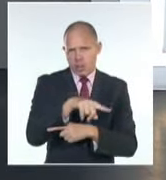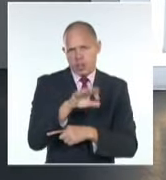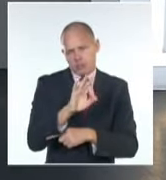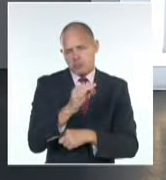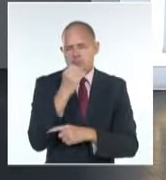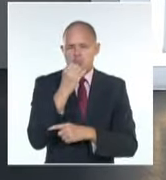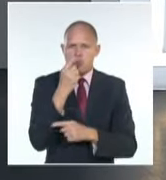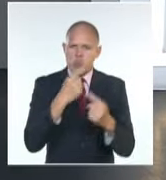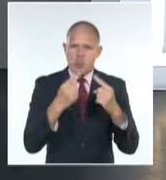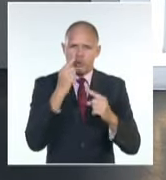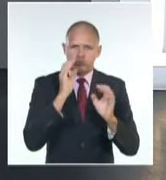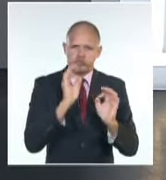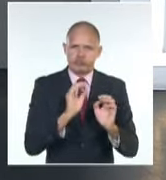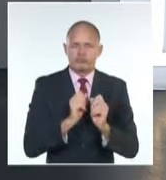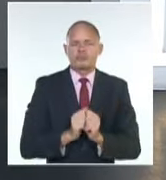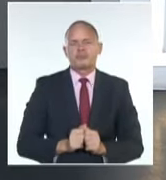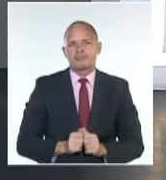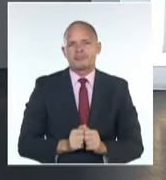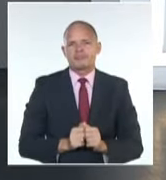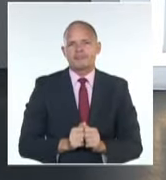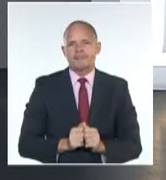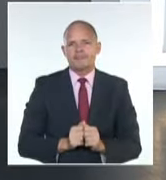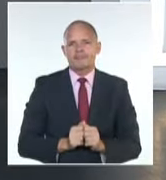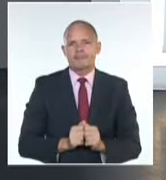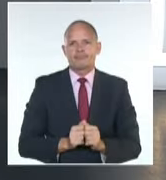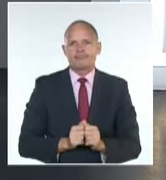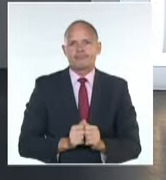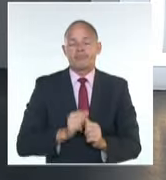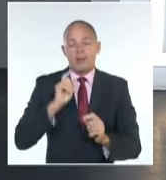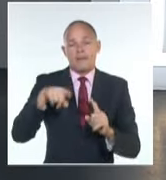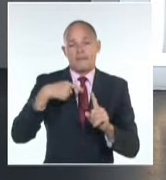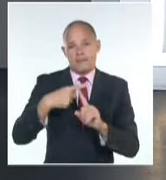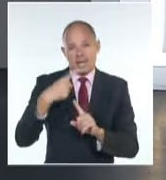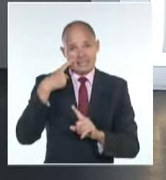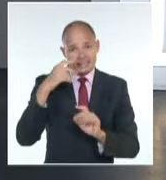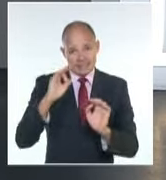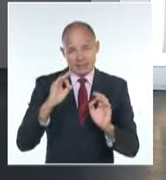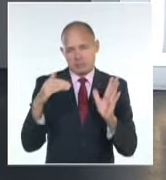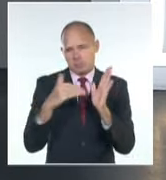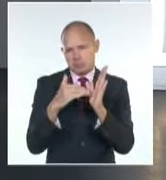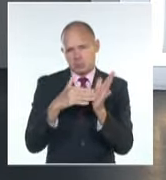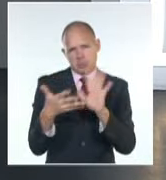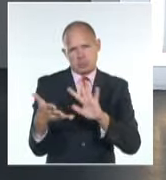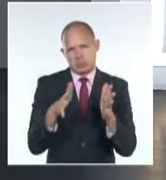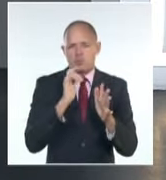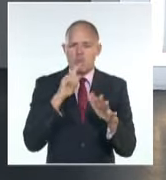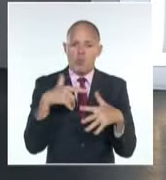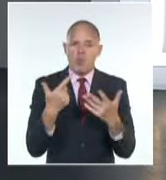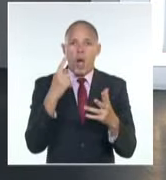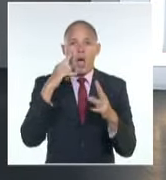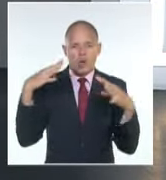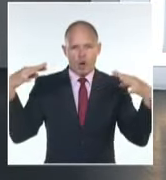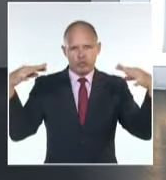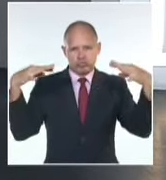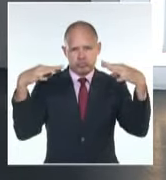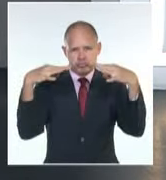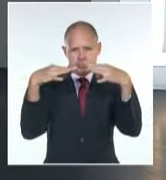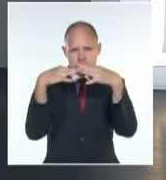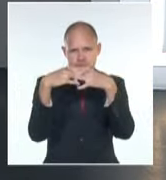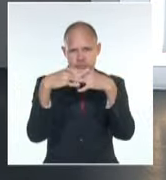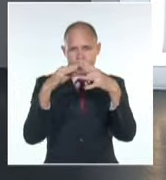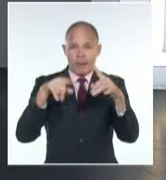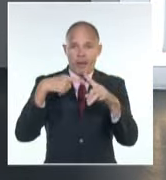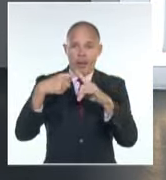de la costa Norte en el resto poca nubosidad durante la mañana desde el final de la mañana estará parcialmente nublado y se nublar en las